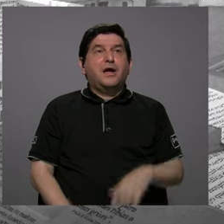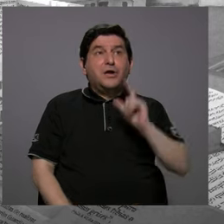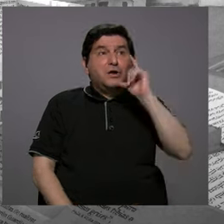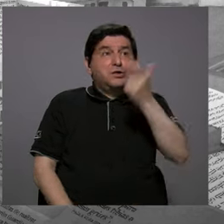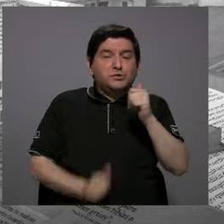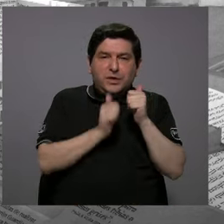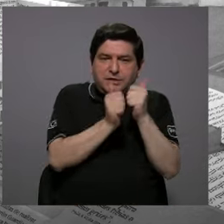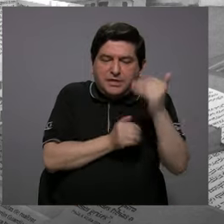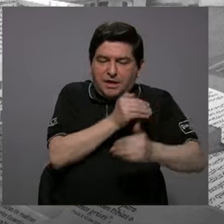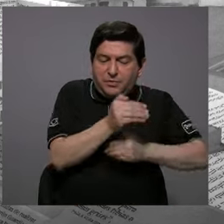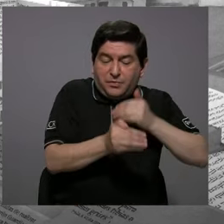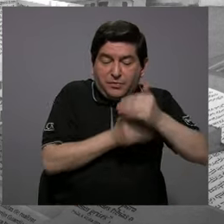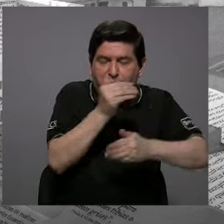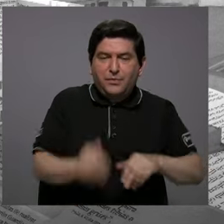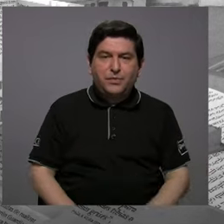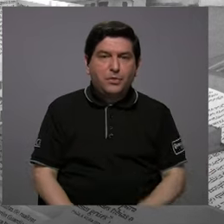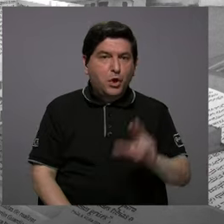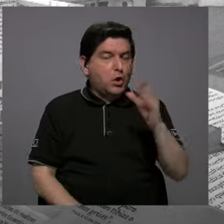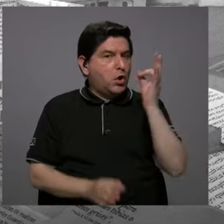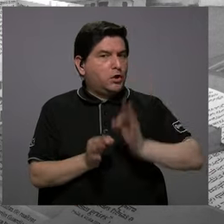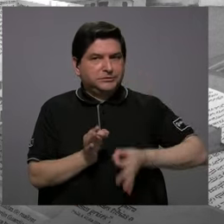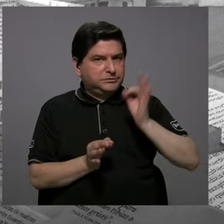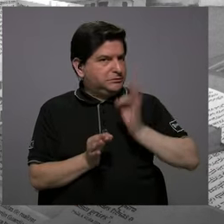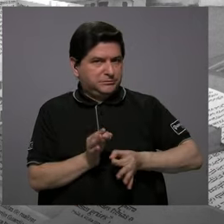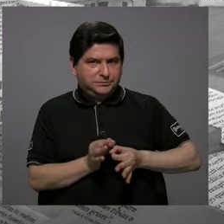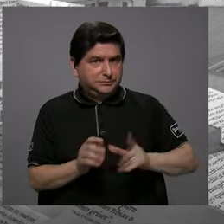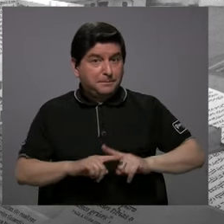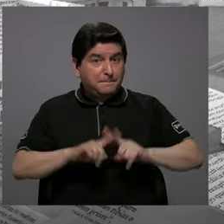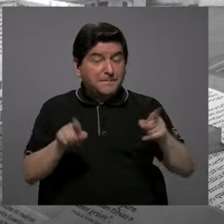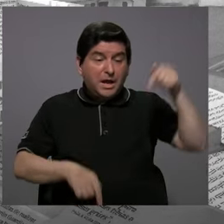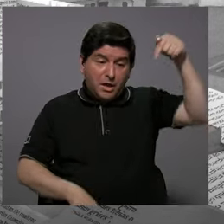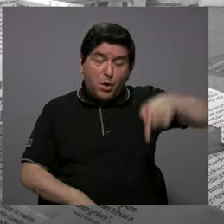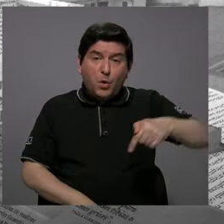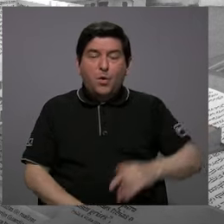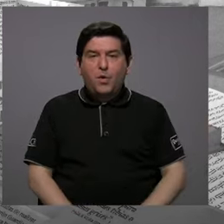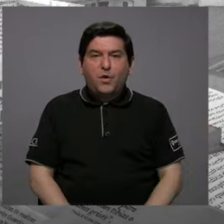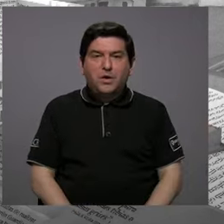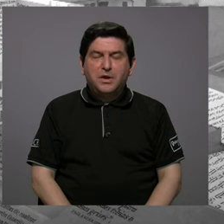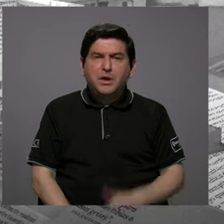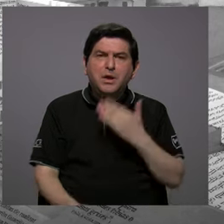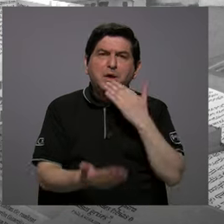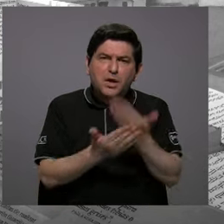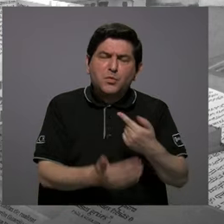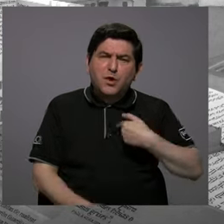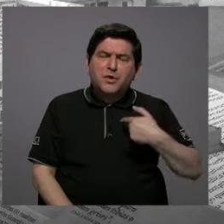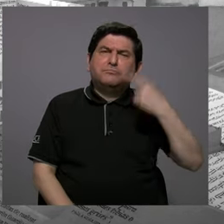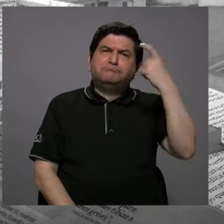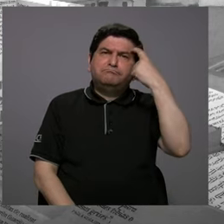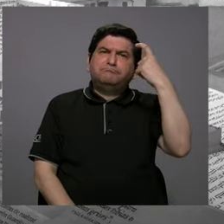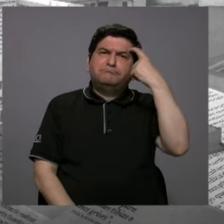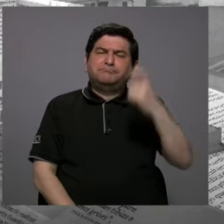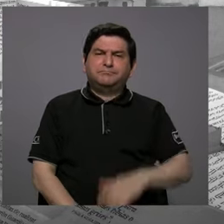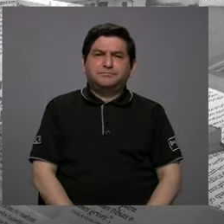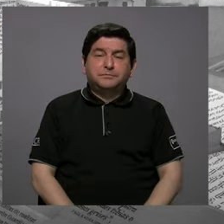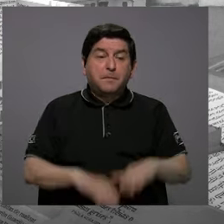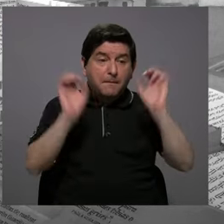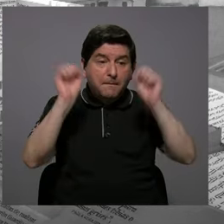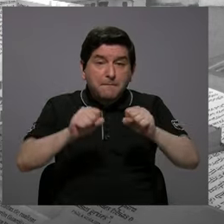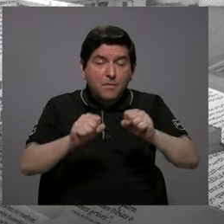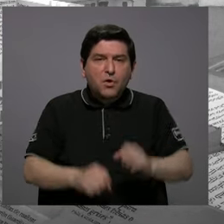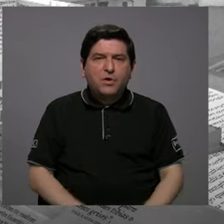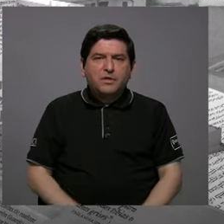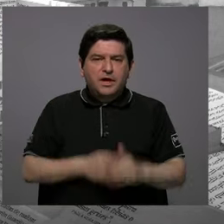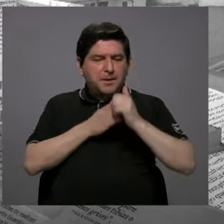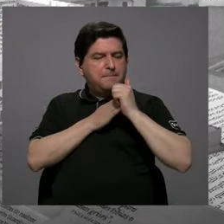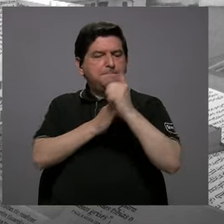acompañar este proceso no ha sido sencillo pero bueno hoy está bueno que uno lo consideren y poder llevar la